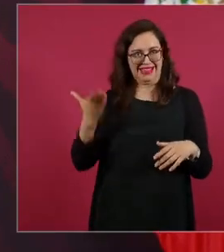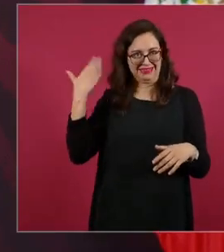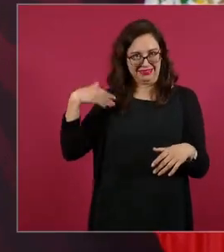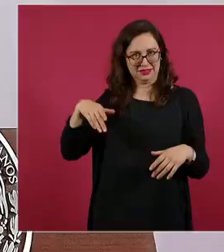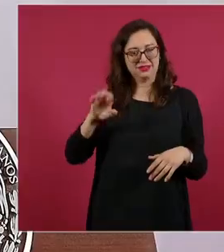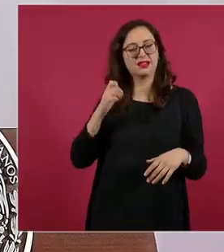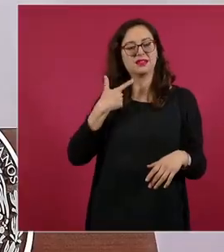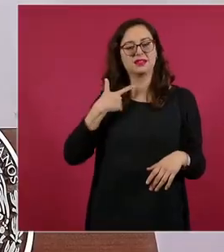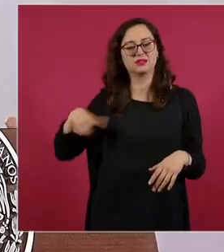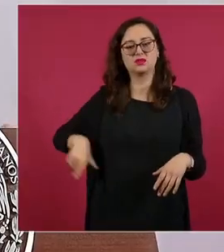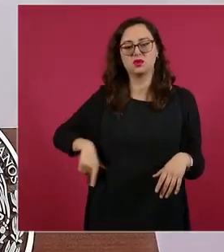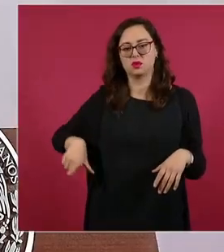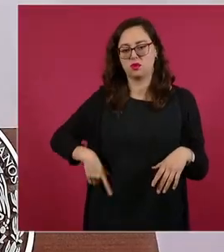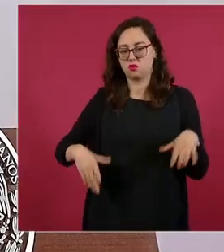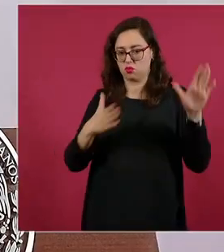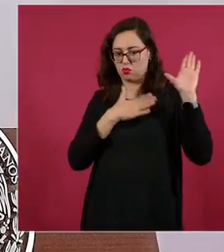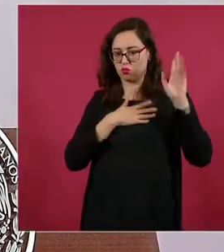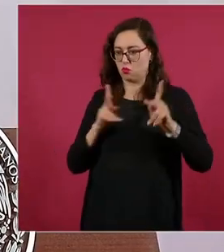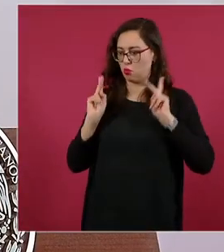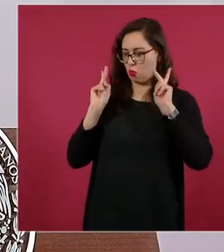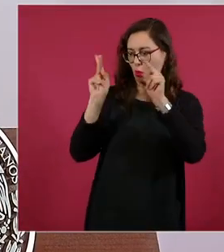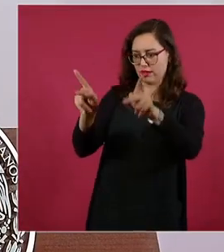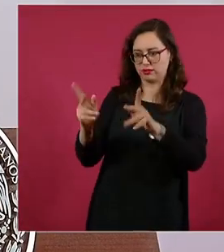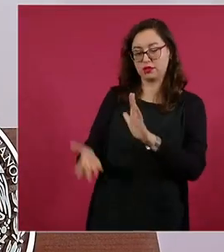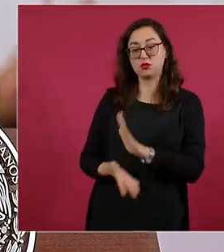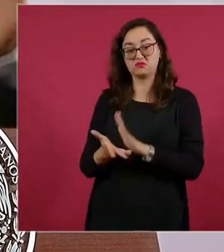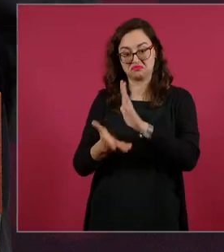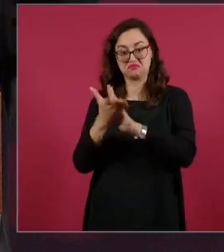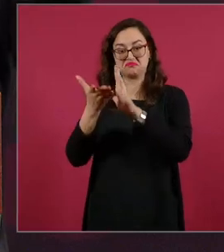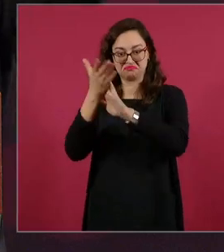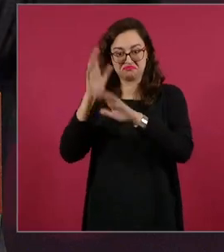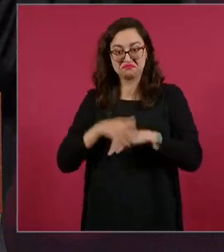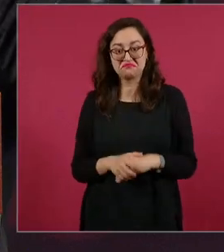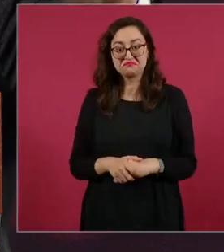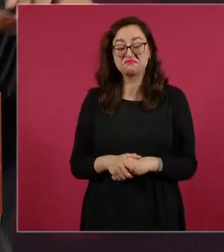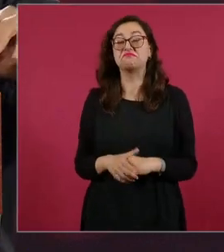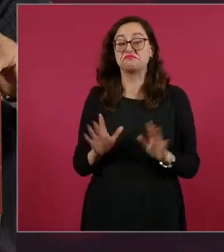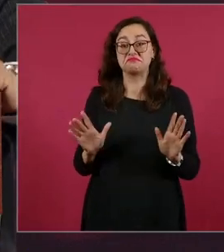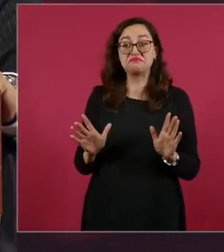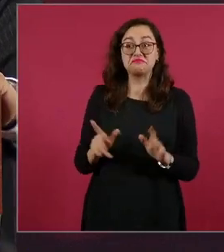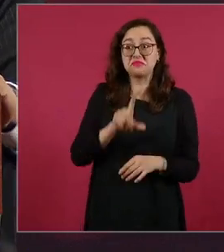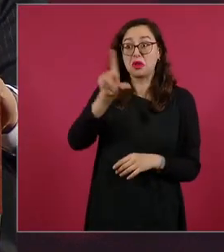se construye el puente pero luego se queda el puente